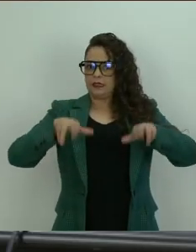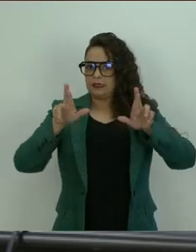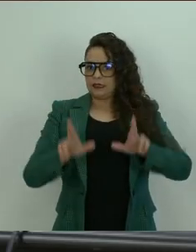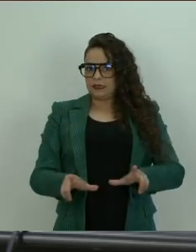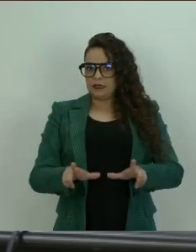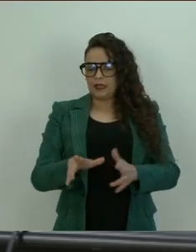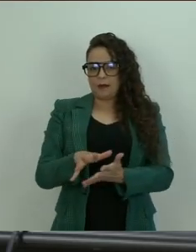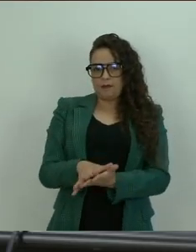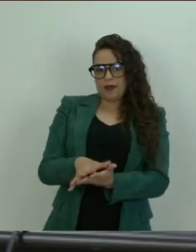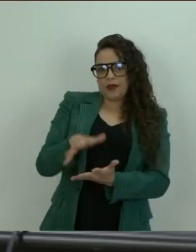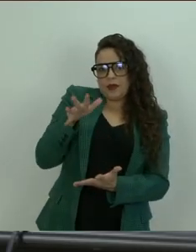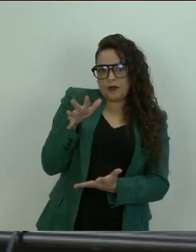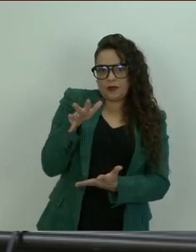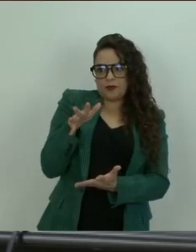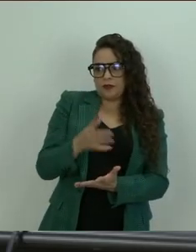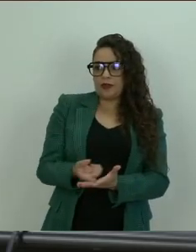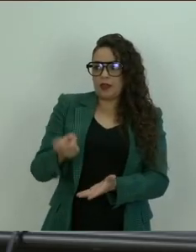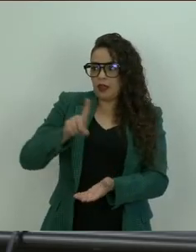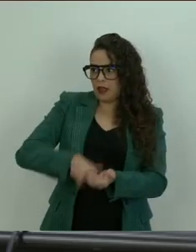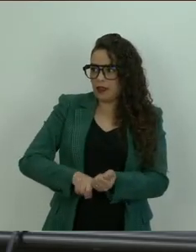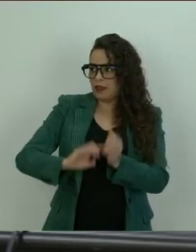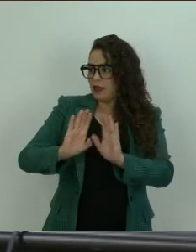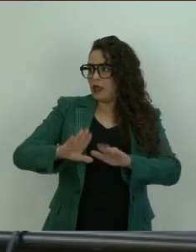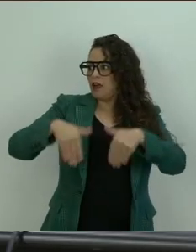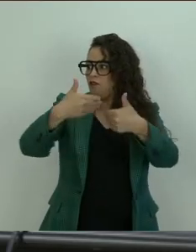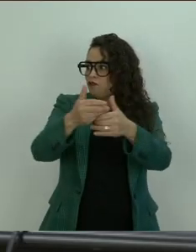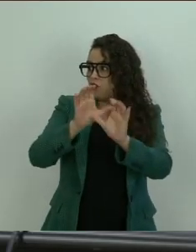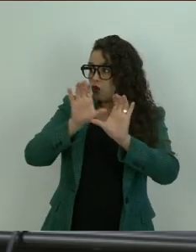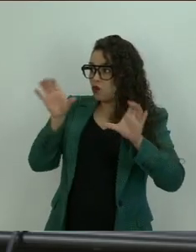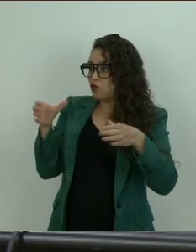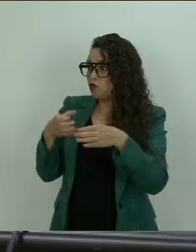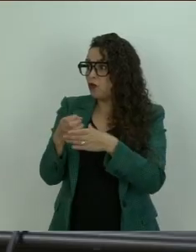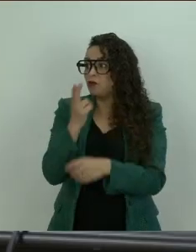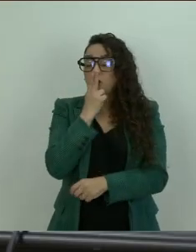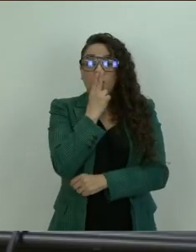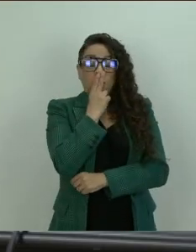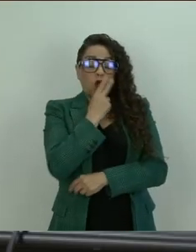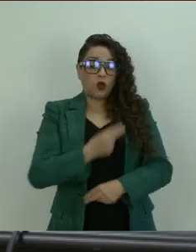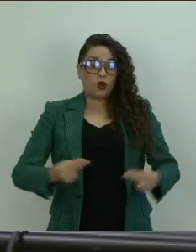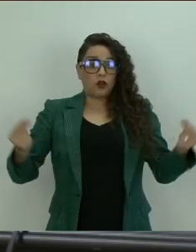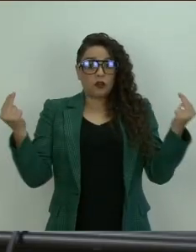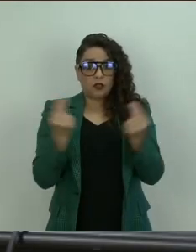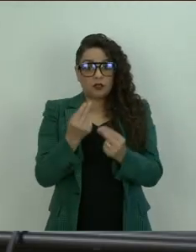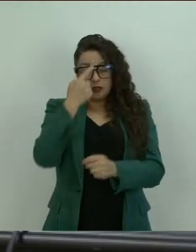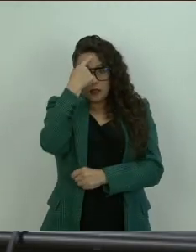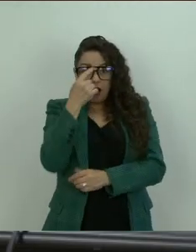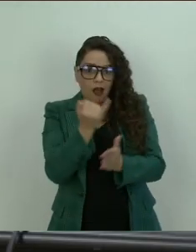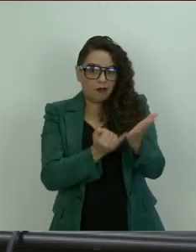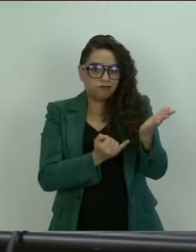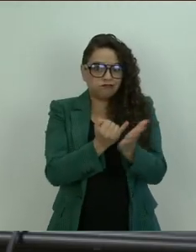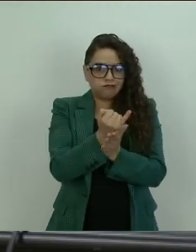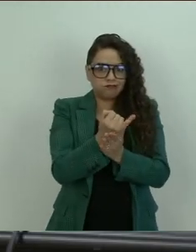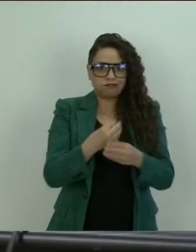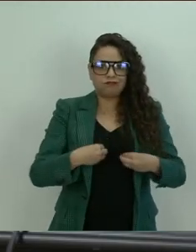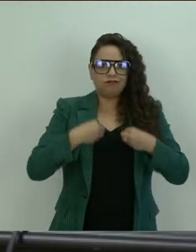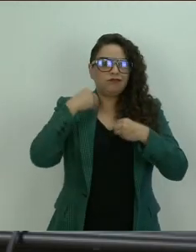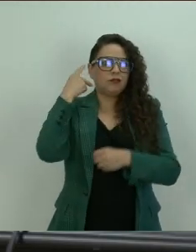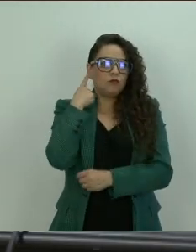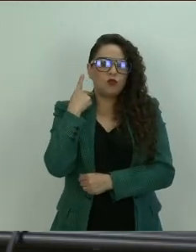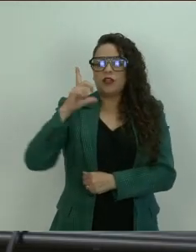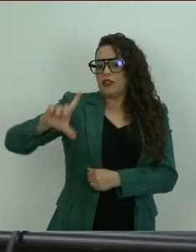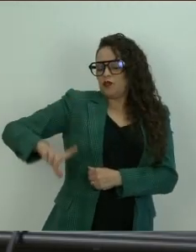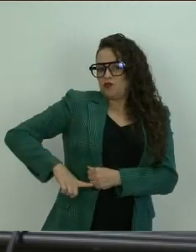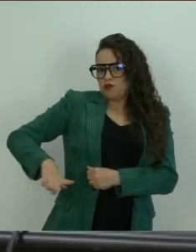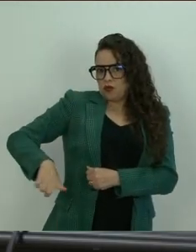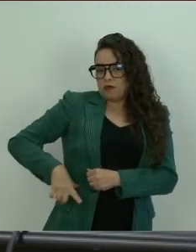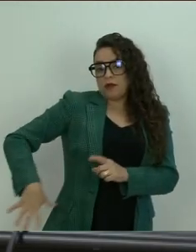voces dentro y fuera de sus comunidades son necesarias para la toma de decisiones en la vida política y pública. Bajo este